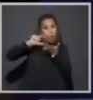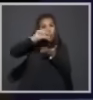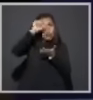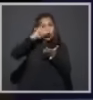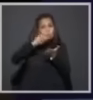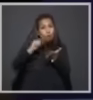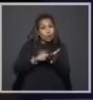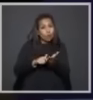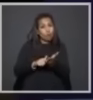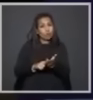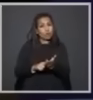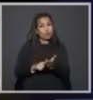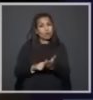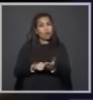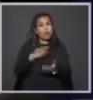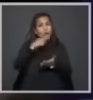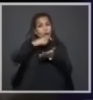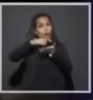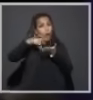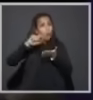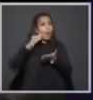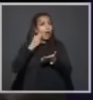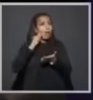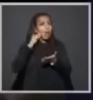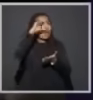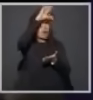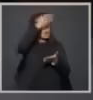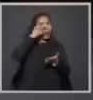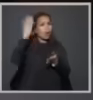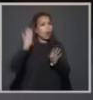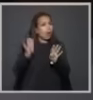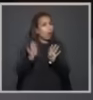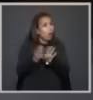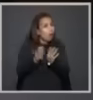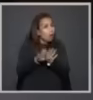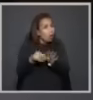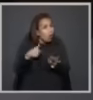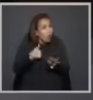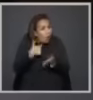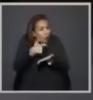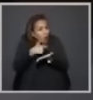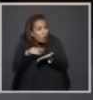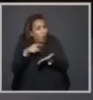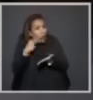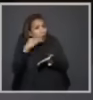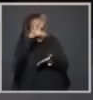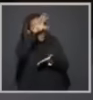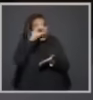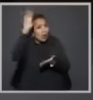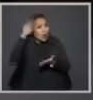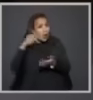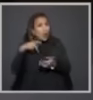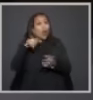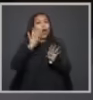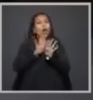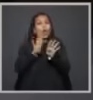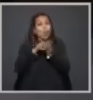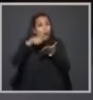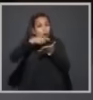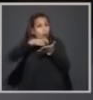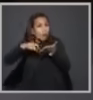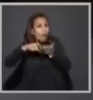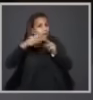más maíz compra en el extranjero. ¿Cómo no vamos a producir el maíz? ¿Y cómo vamos a estar comprando el frijol?